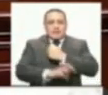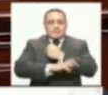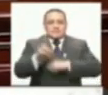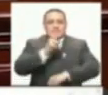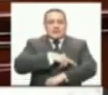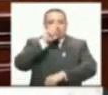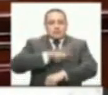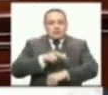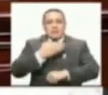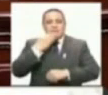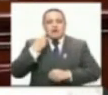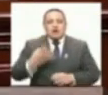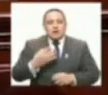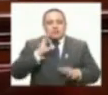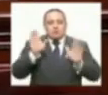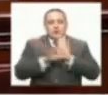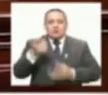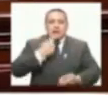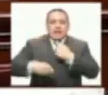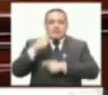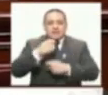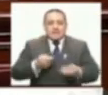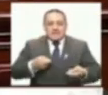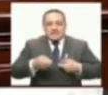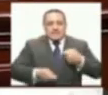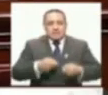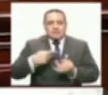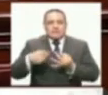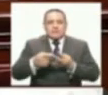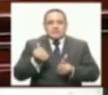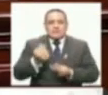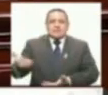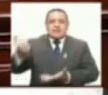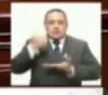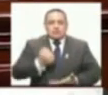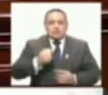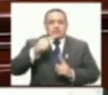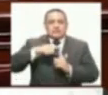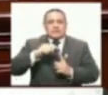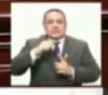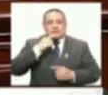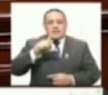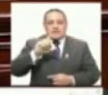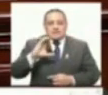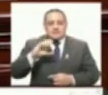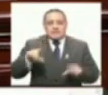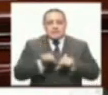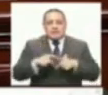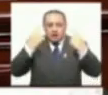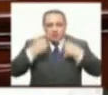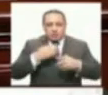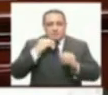regional, mejorando la exportación e ingreso de divisas. Los TLC buscaremos